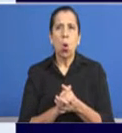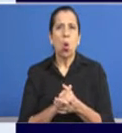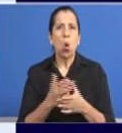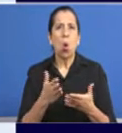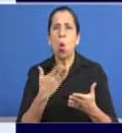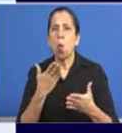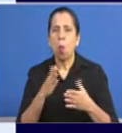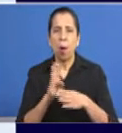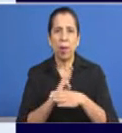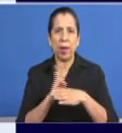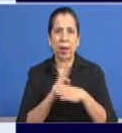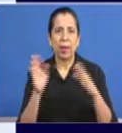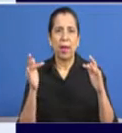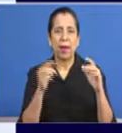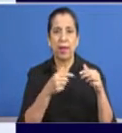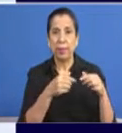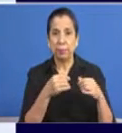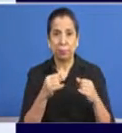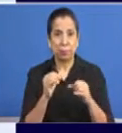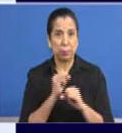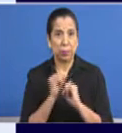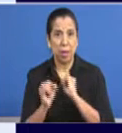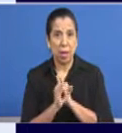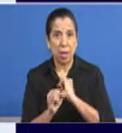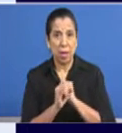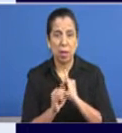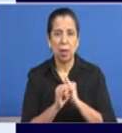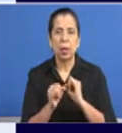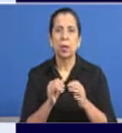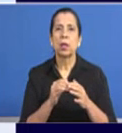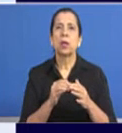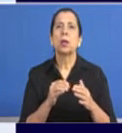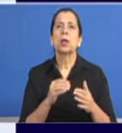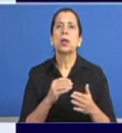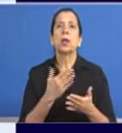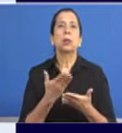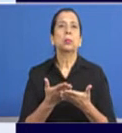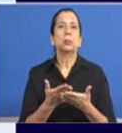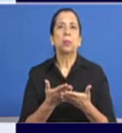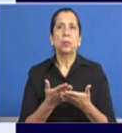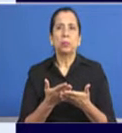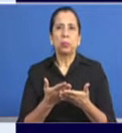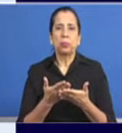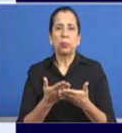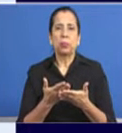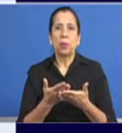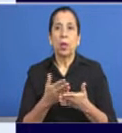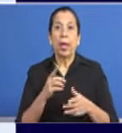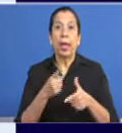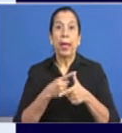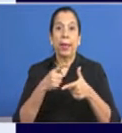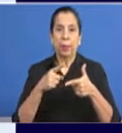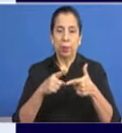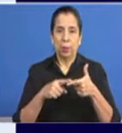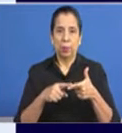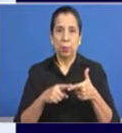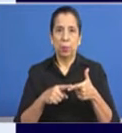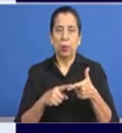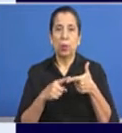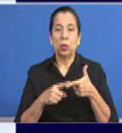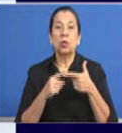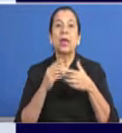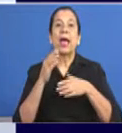Línea, porque ahorita mismo estamos volcándonos a todo lo que es canales digitales, ¿verdad? Entonces, escribiéndole a